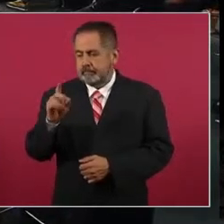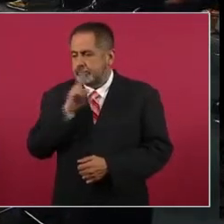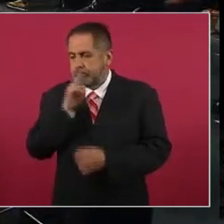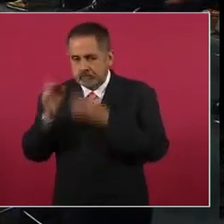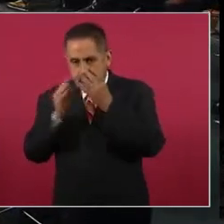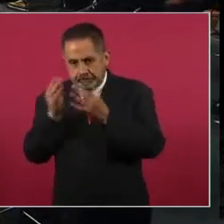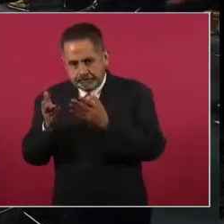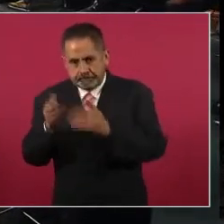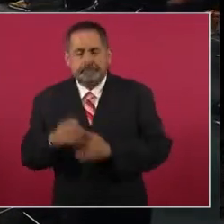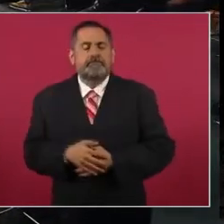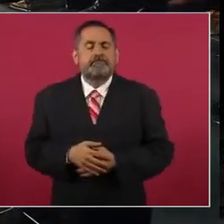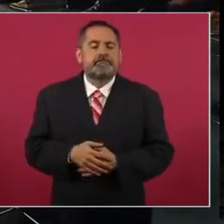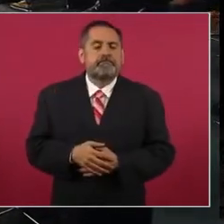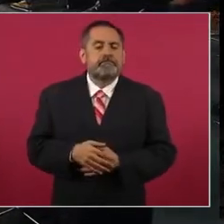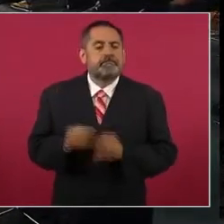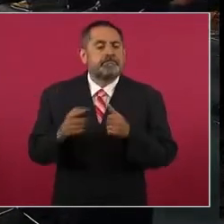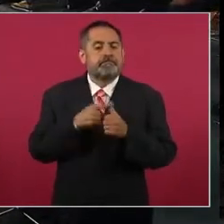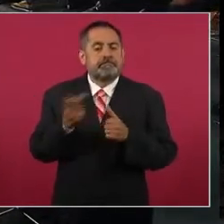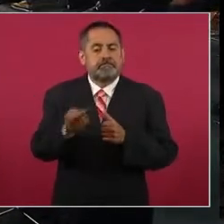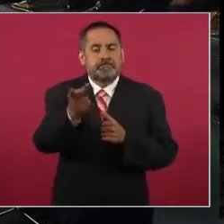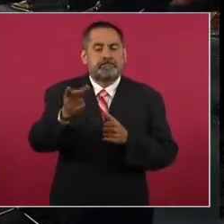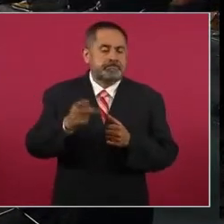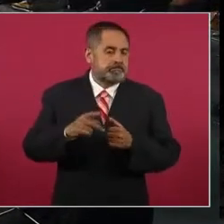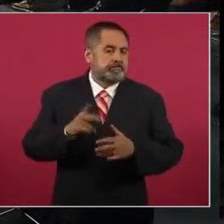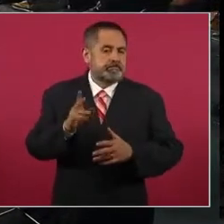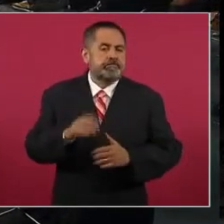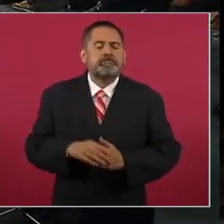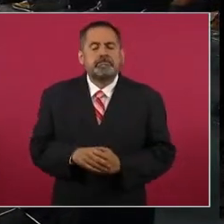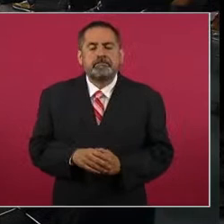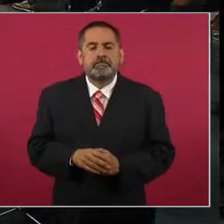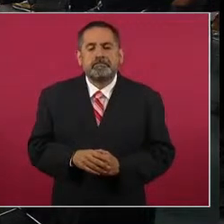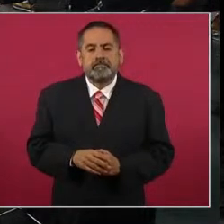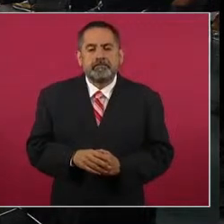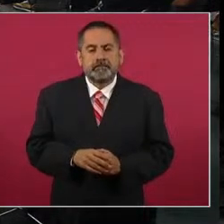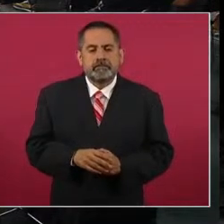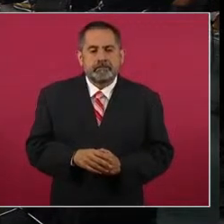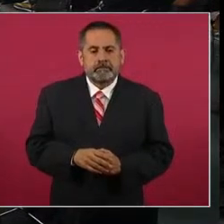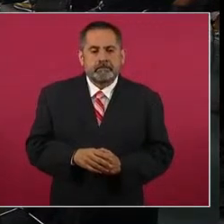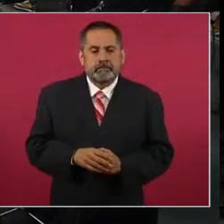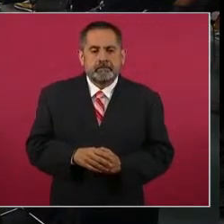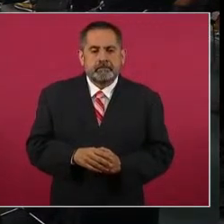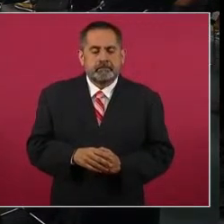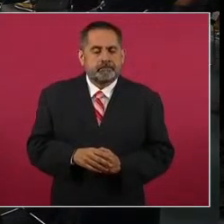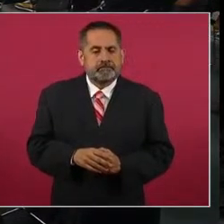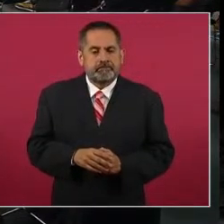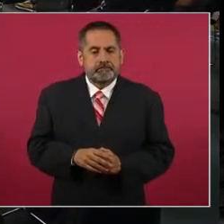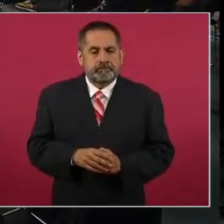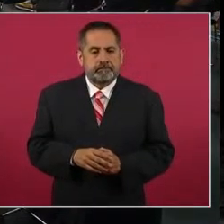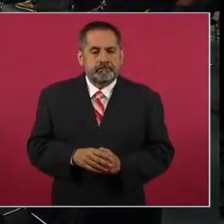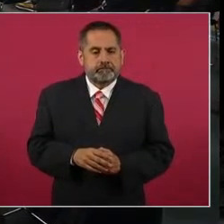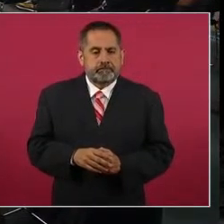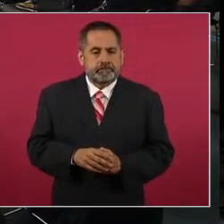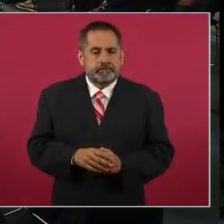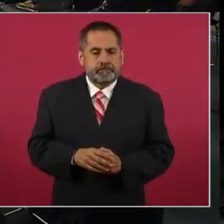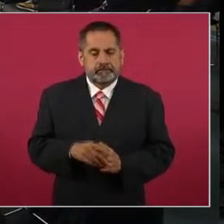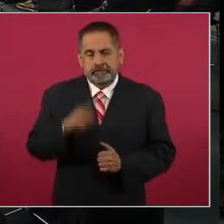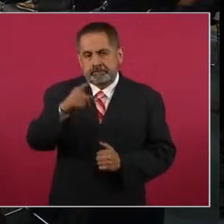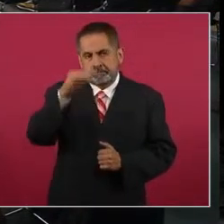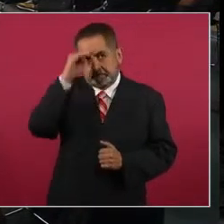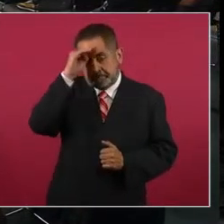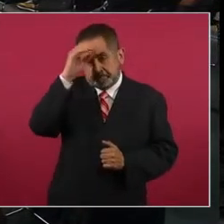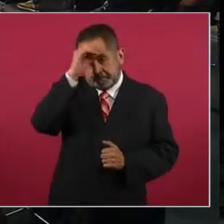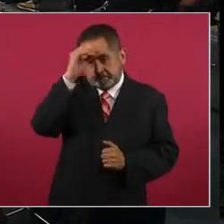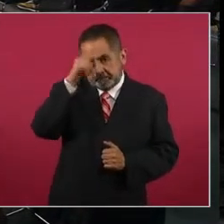pregunta es presidente es que comentario de usted